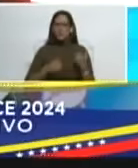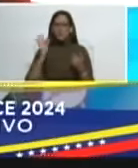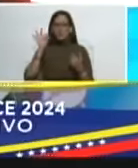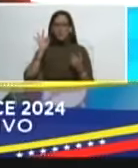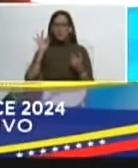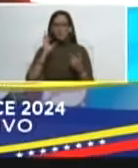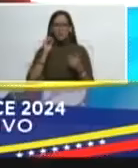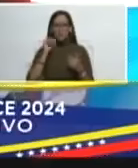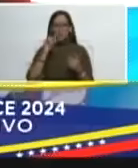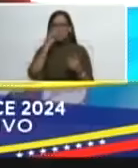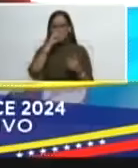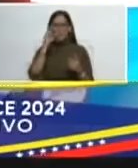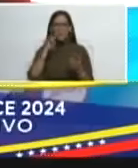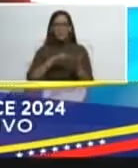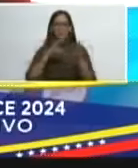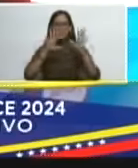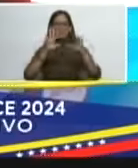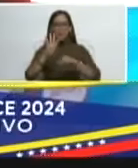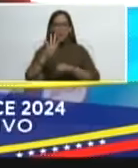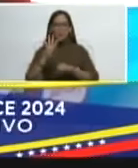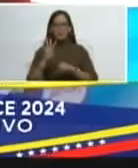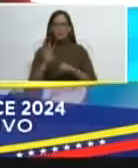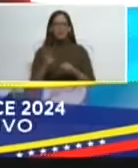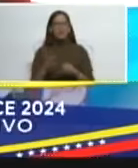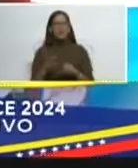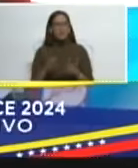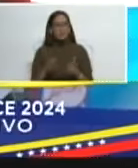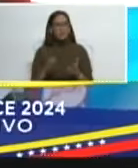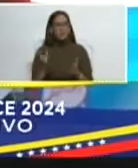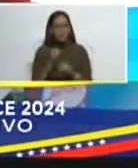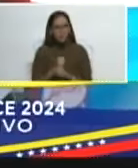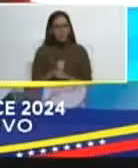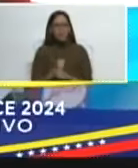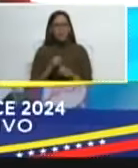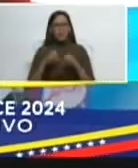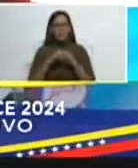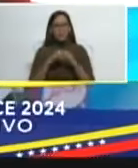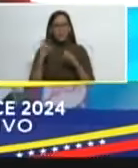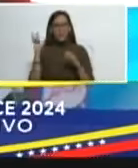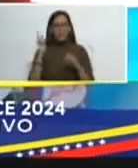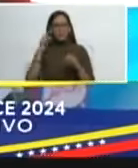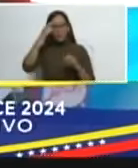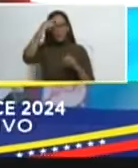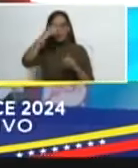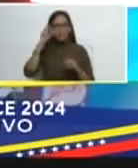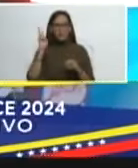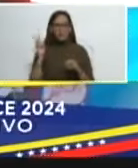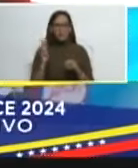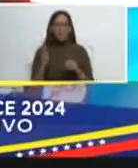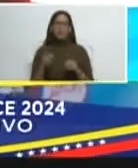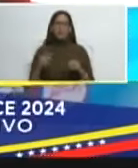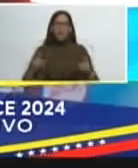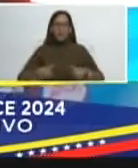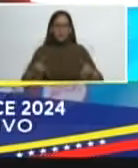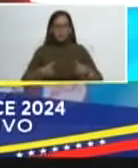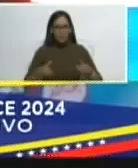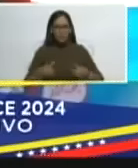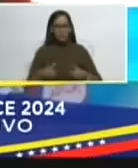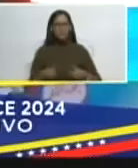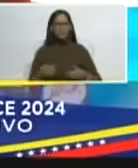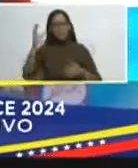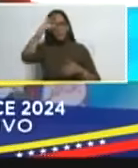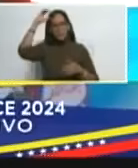año 2019, porque confía plenamente en el corazón venezolano, en el pueblo venezolano y en las fuerzas y